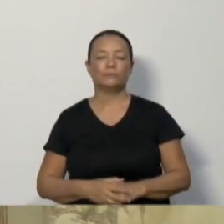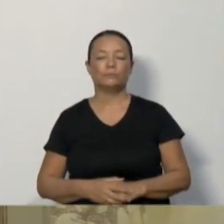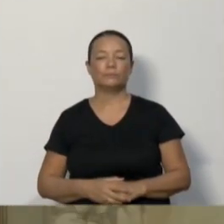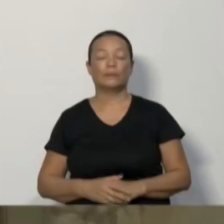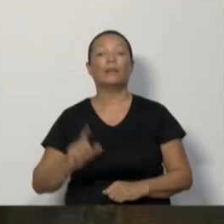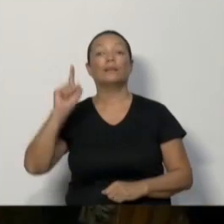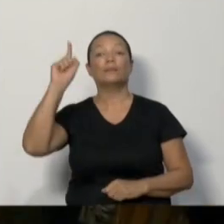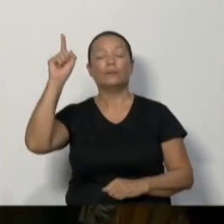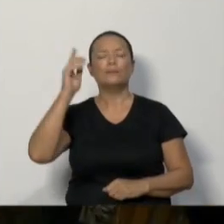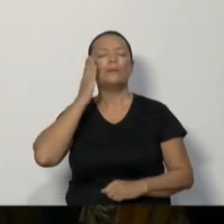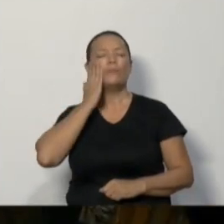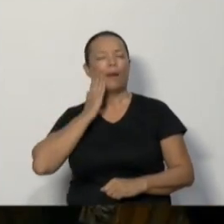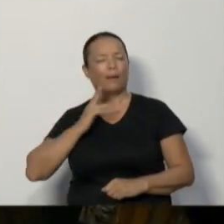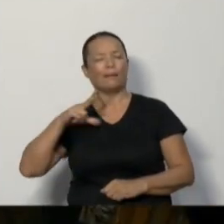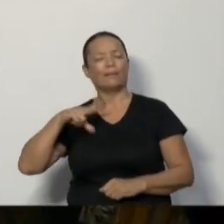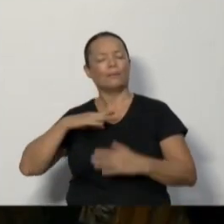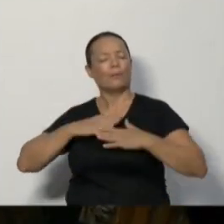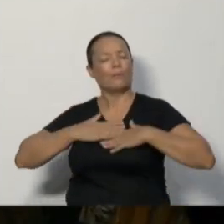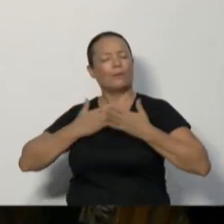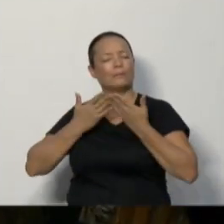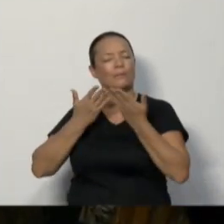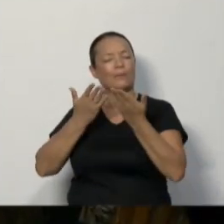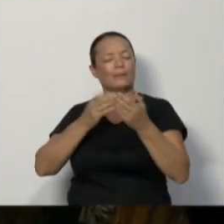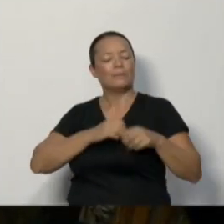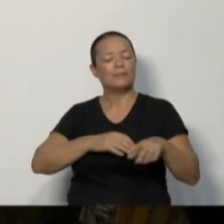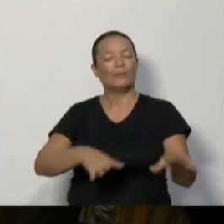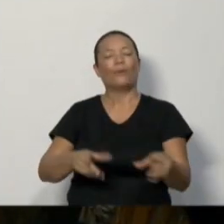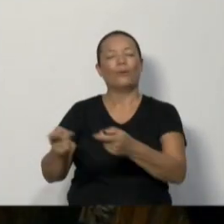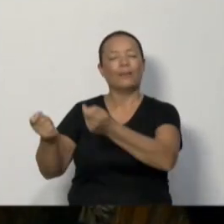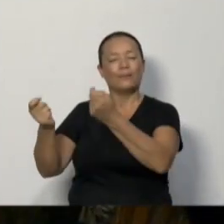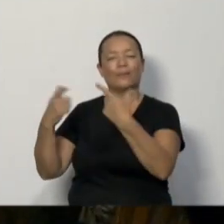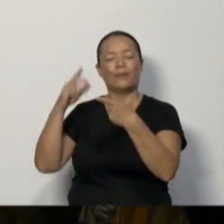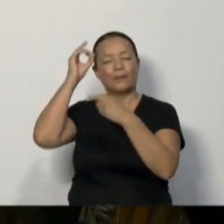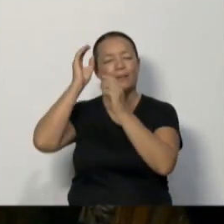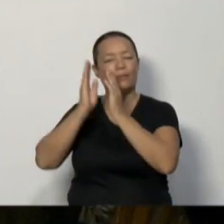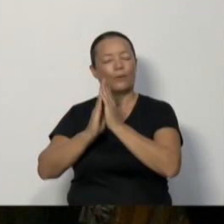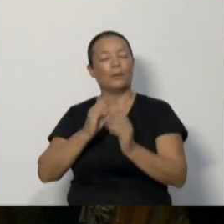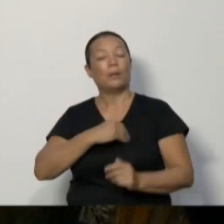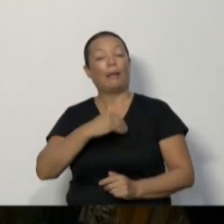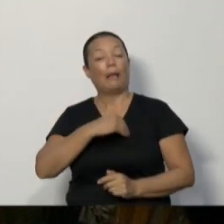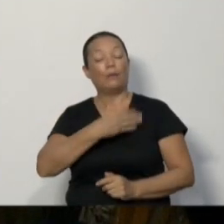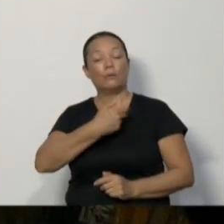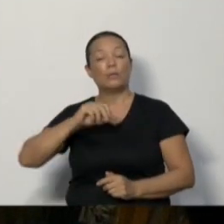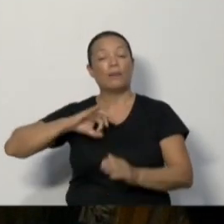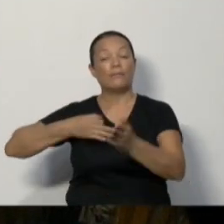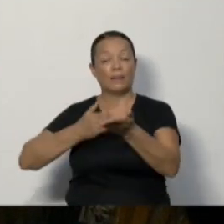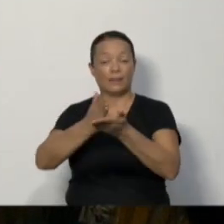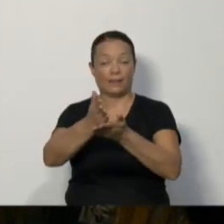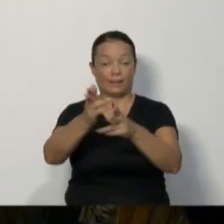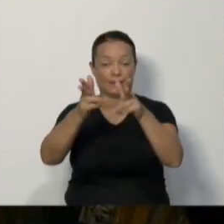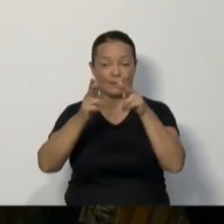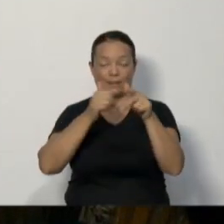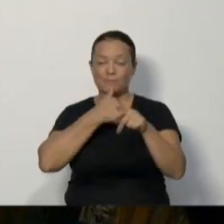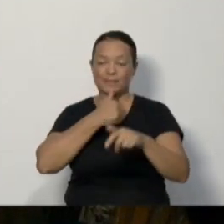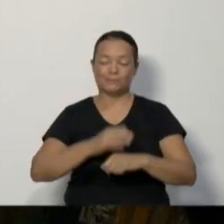nosotros. Y Dios, que es bueno y rico en amor, tenga misericordia de nosotros, perdone nuestros pecados y nos lleve a la